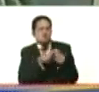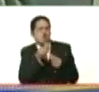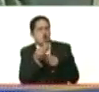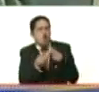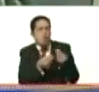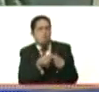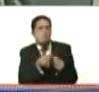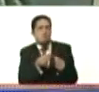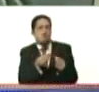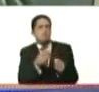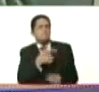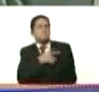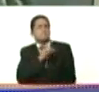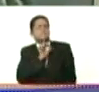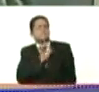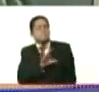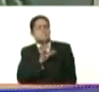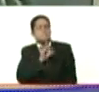con dolores,